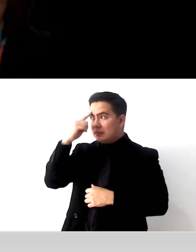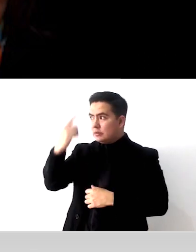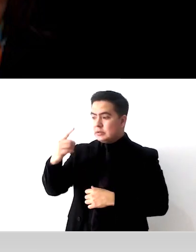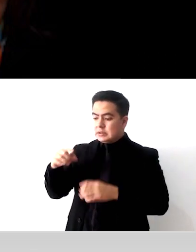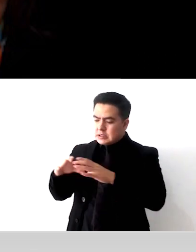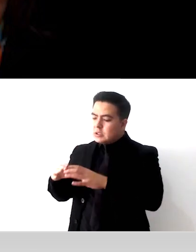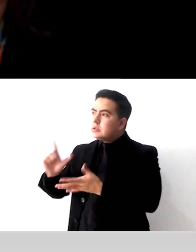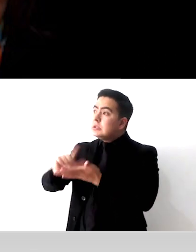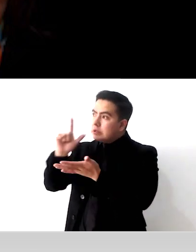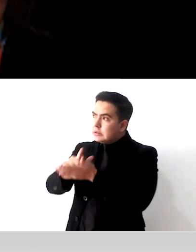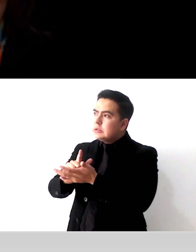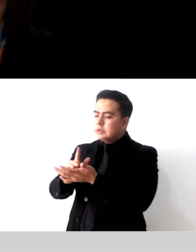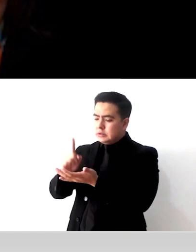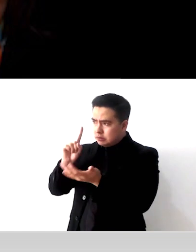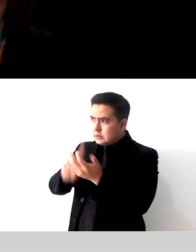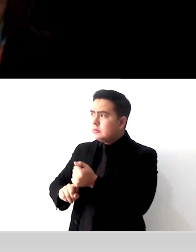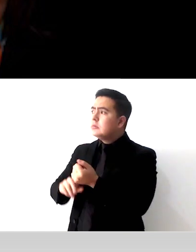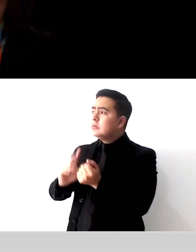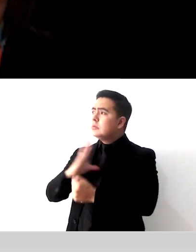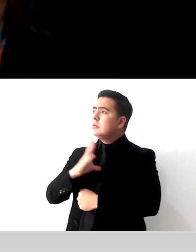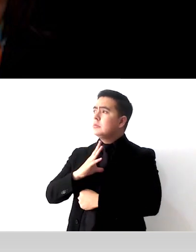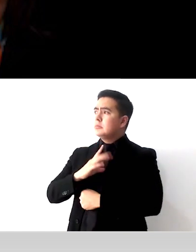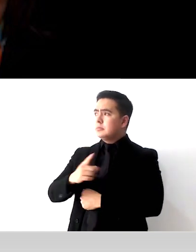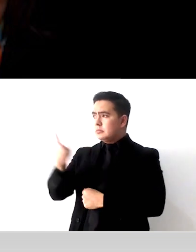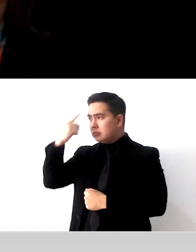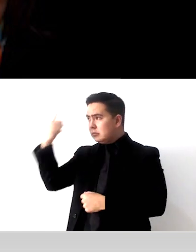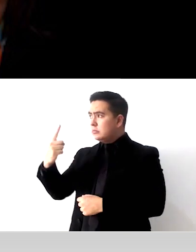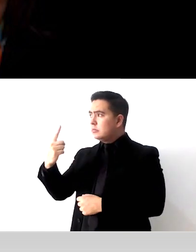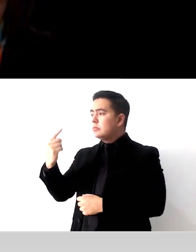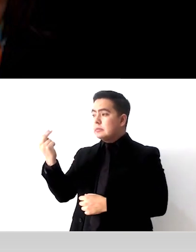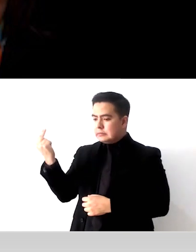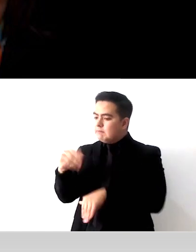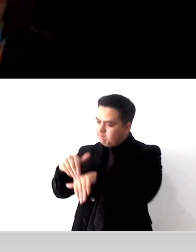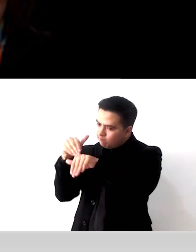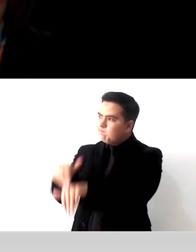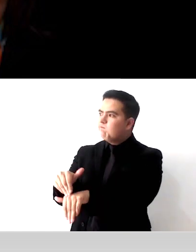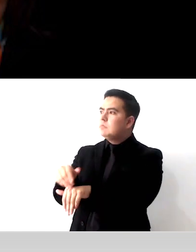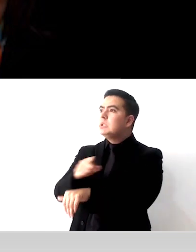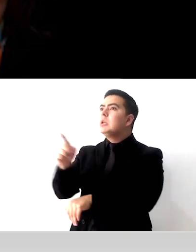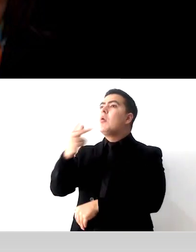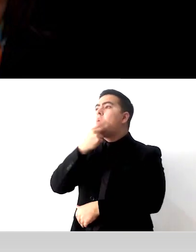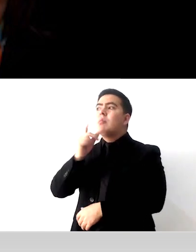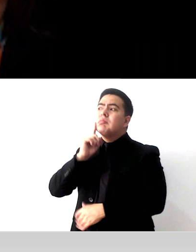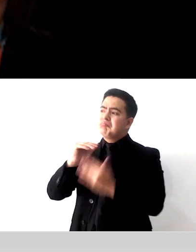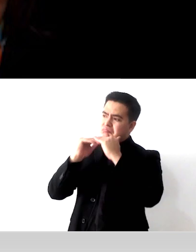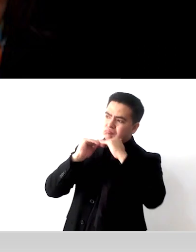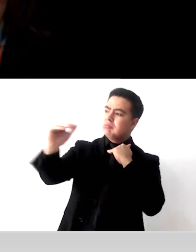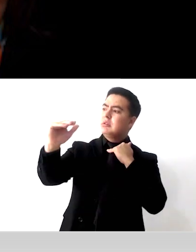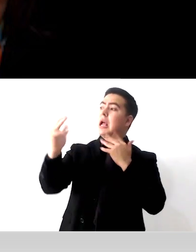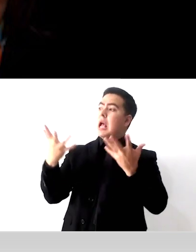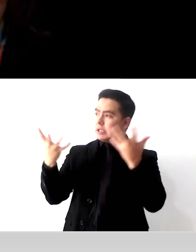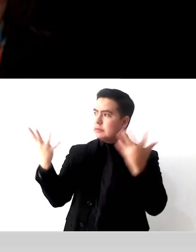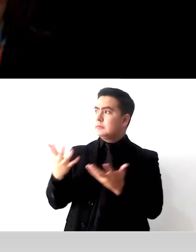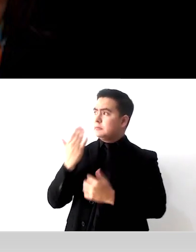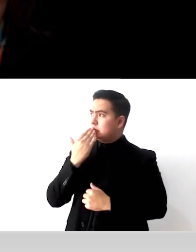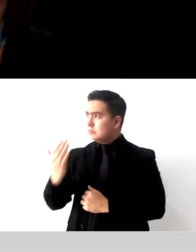partidos tengan reglas internas obligatoriamente en que consideren la participación igualitaria de mujeres